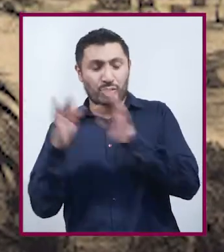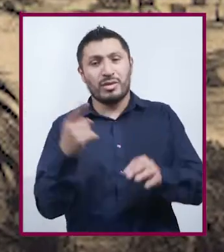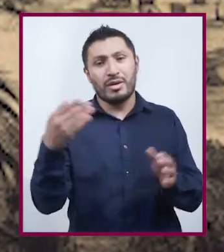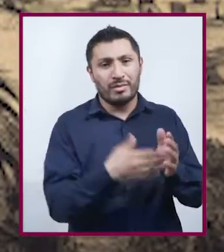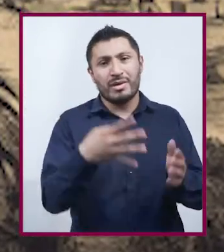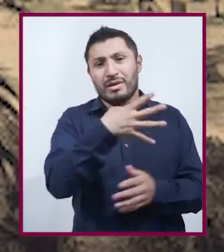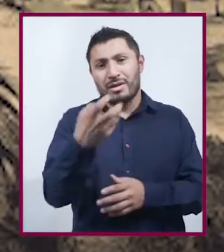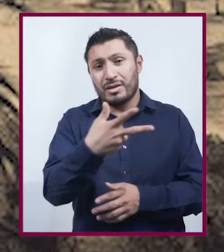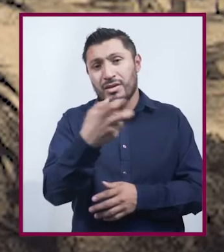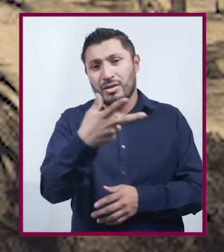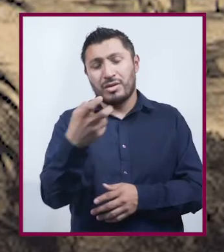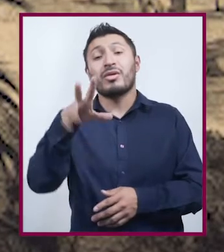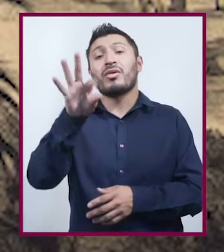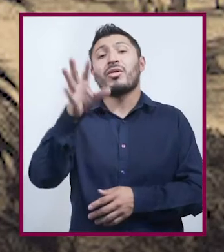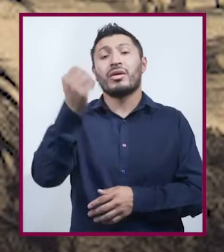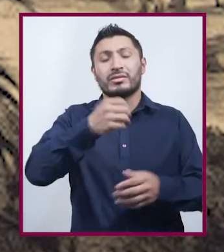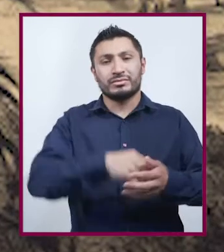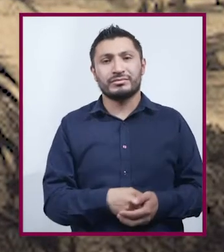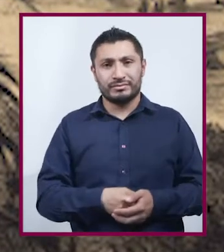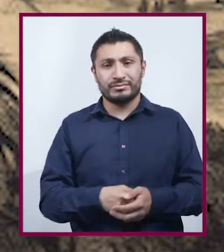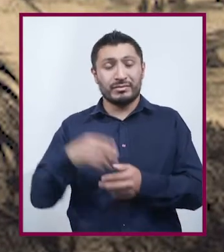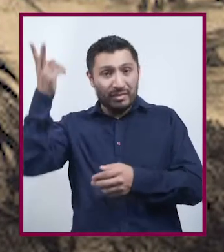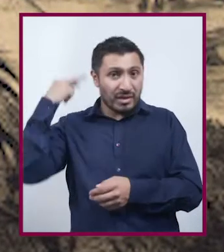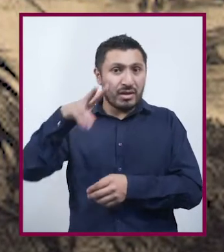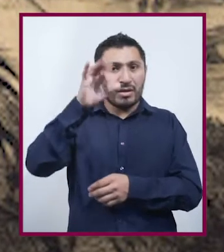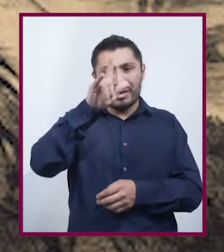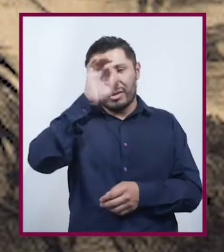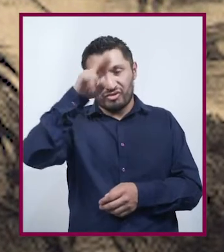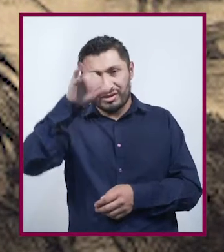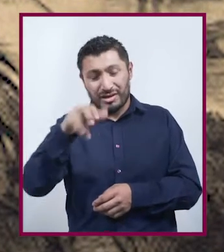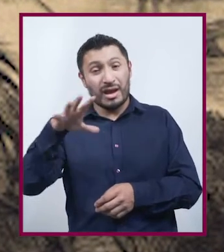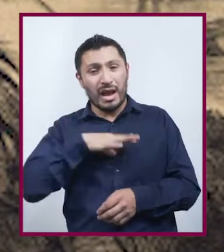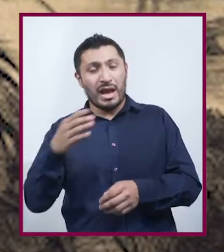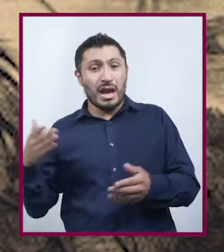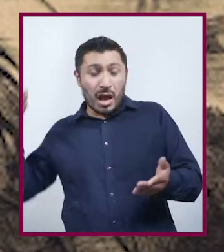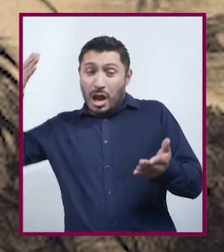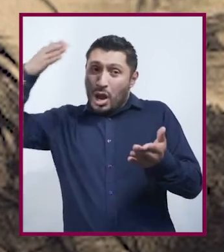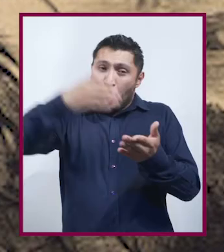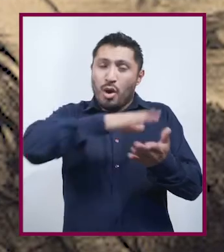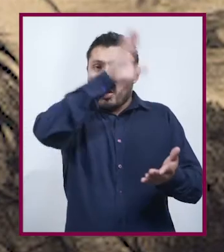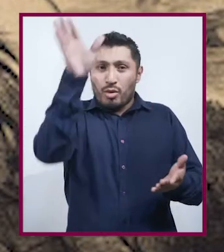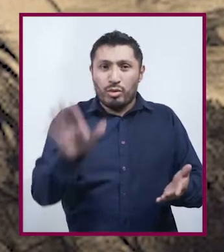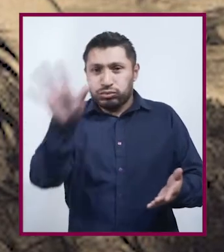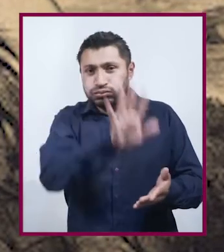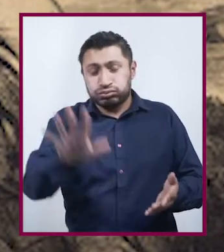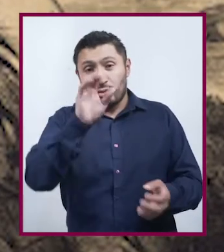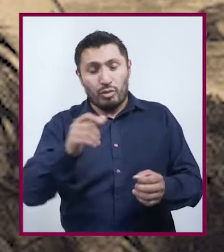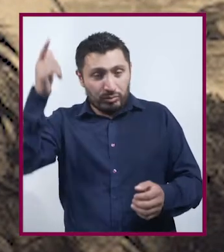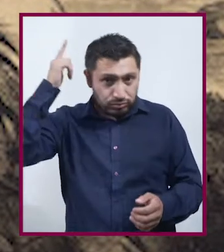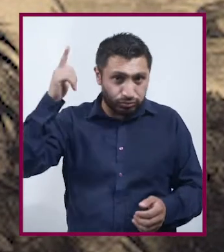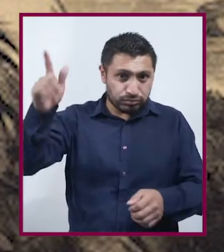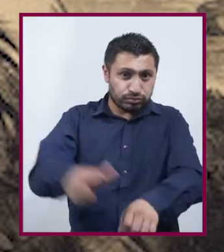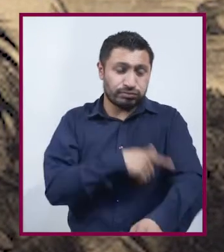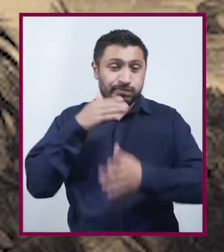en 1849. Viajaron hasta California en caravanas atravesando el continente o por una larga